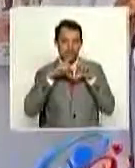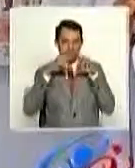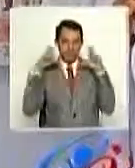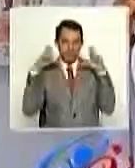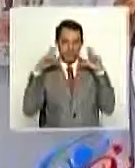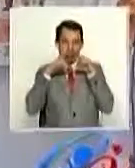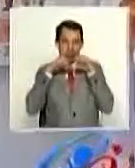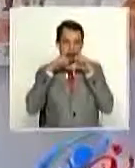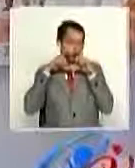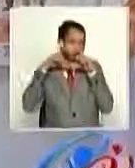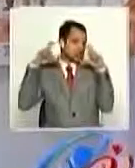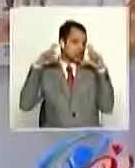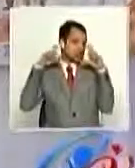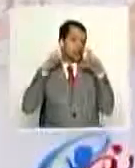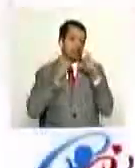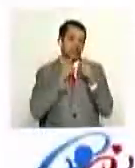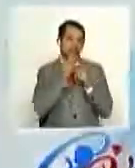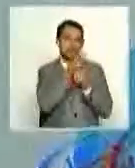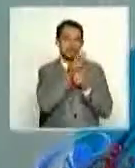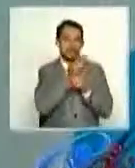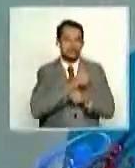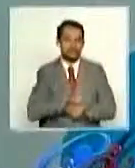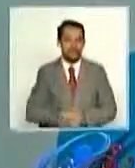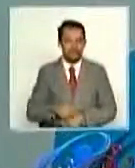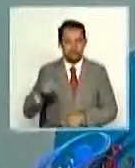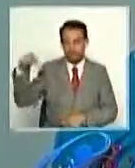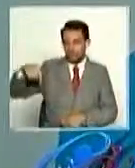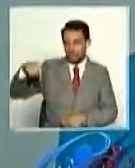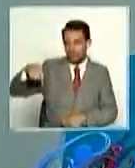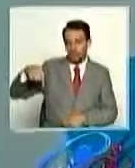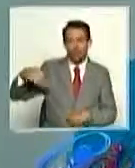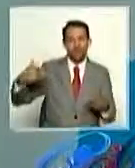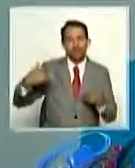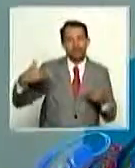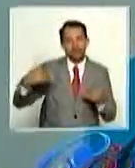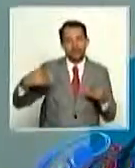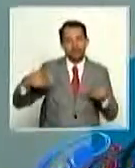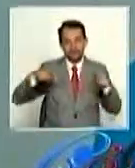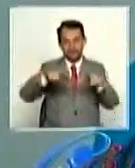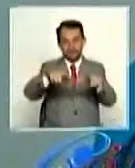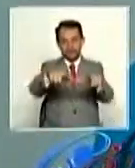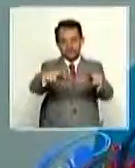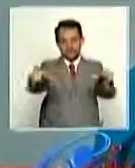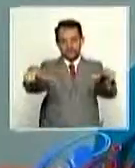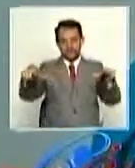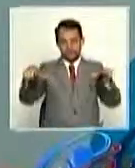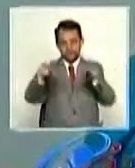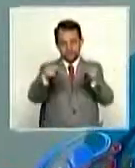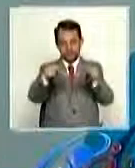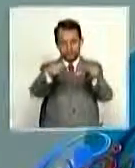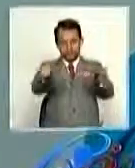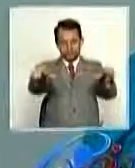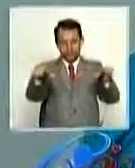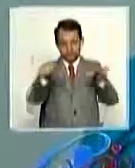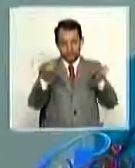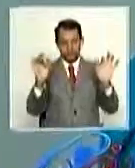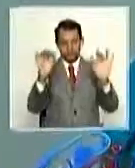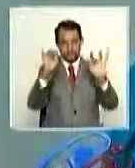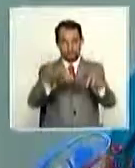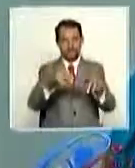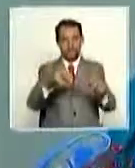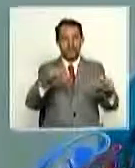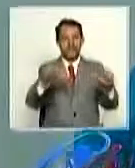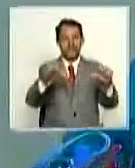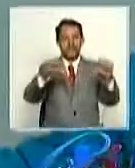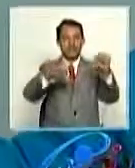y lo importante de este examen. En este momento nos encontramos en la parte de radiología, acá en Parque